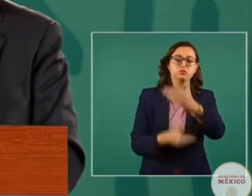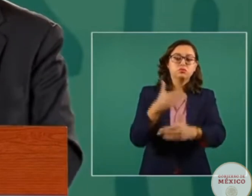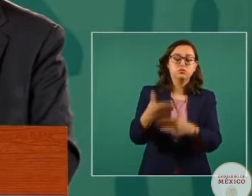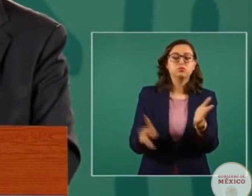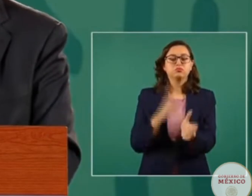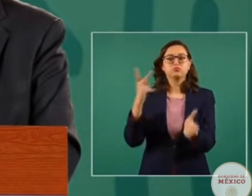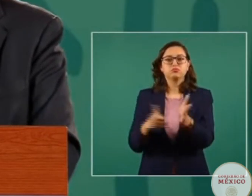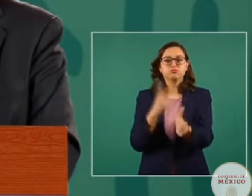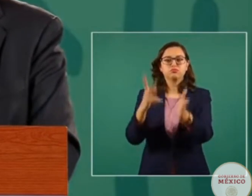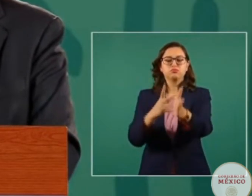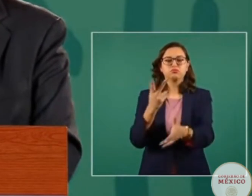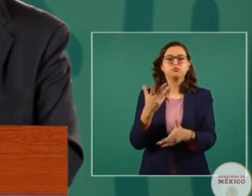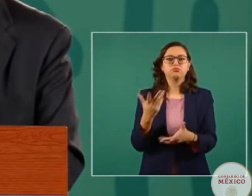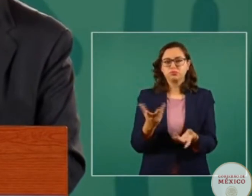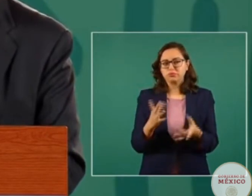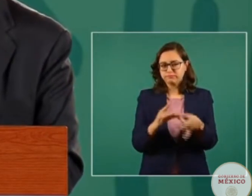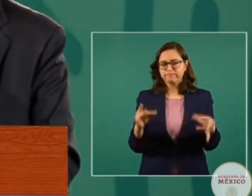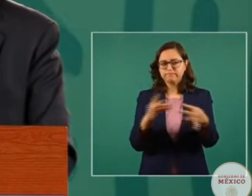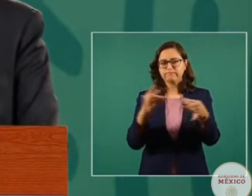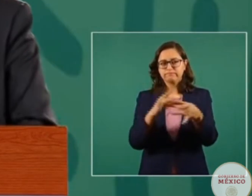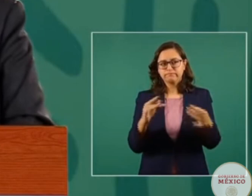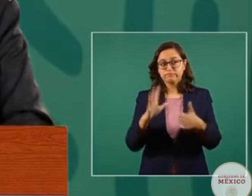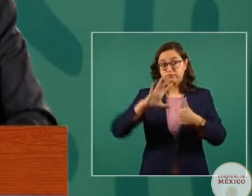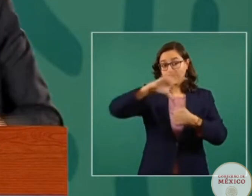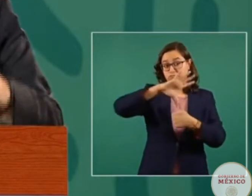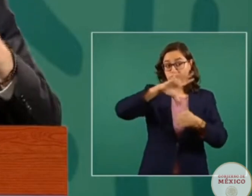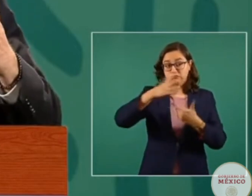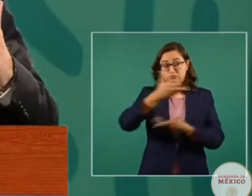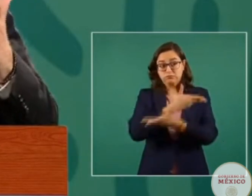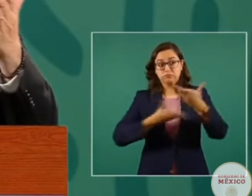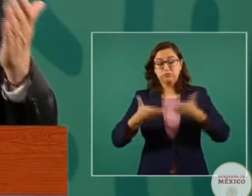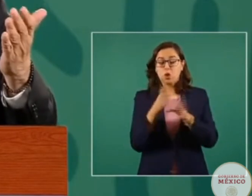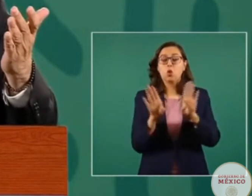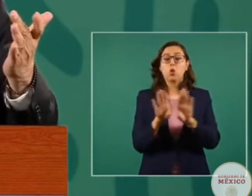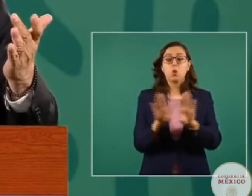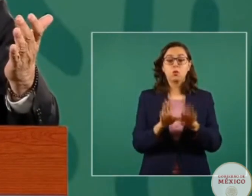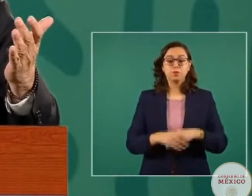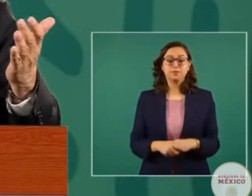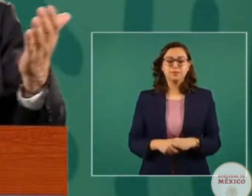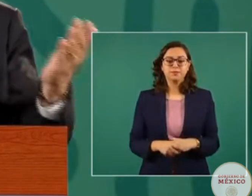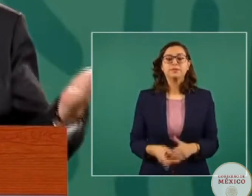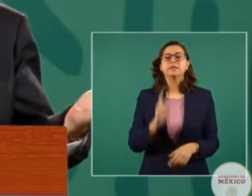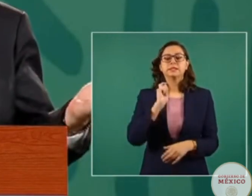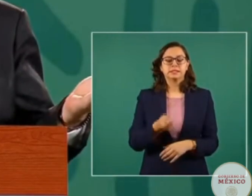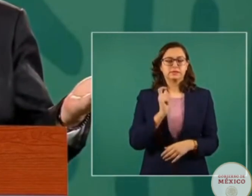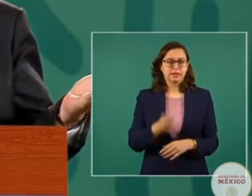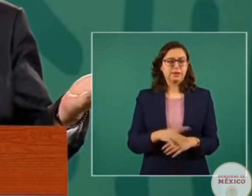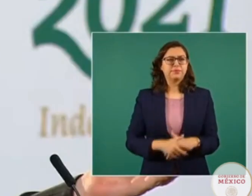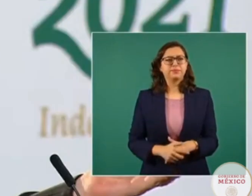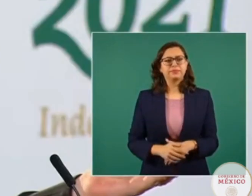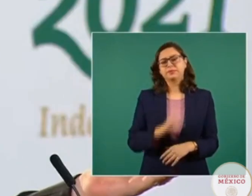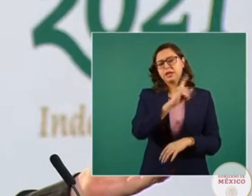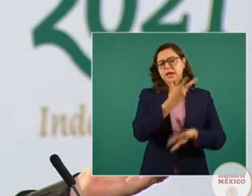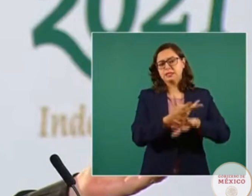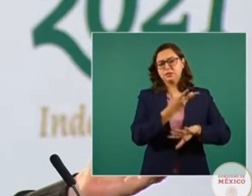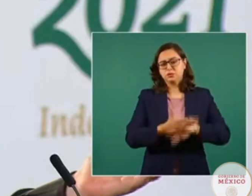este foro. Entonces, ¿esto qué quiere decir? Por ejemplo, el presidente de Estados Unidos, y en eso evidentemente